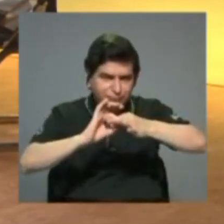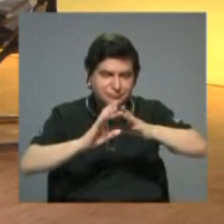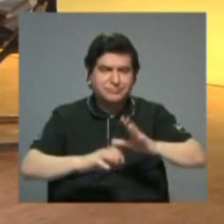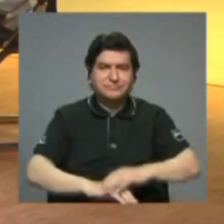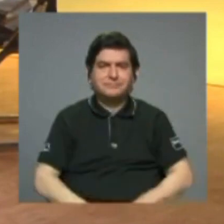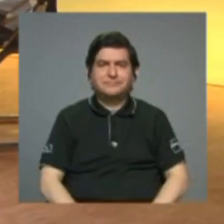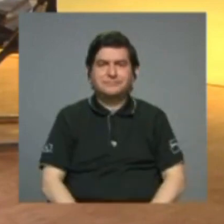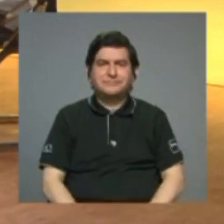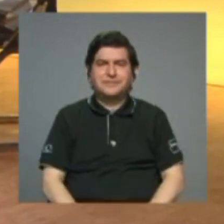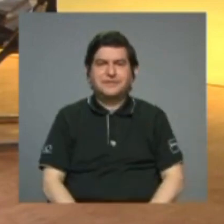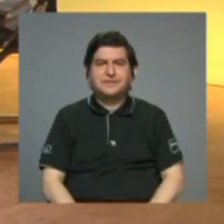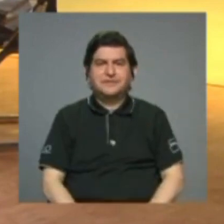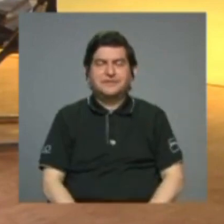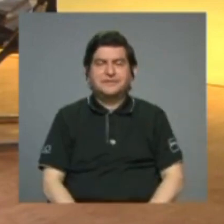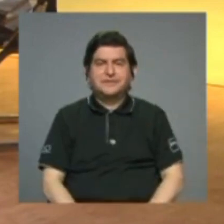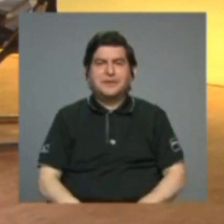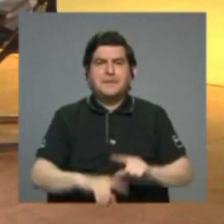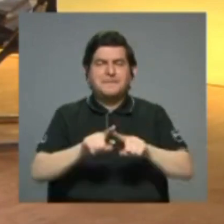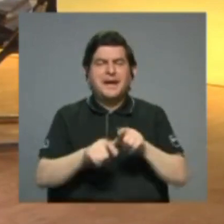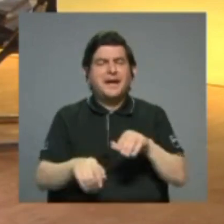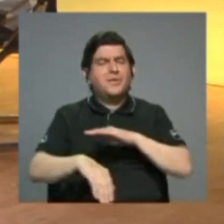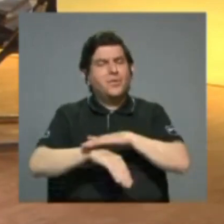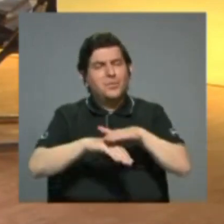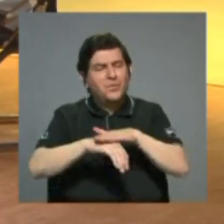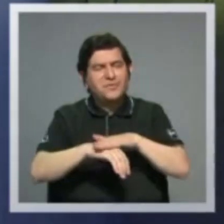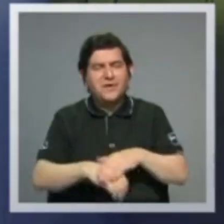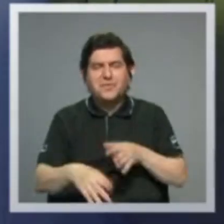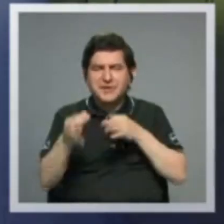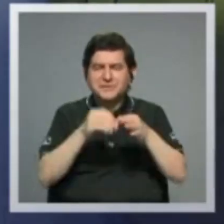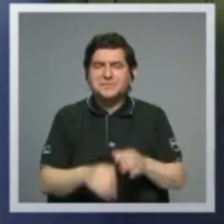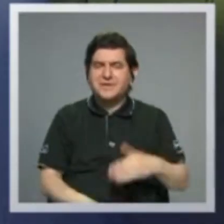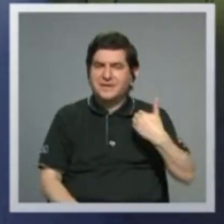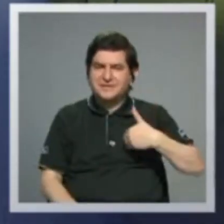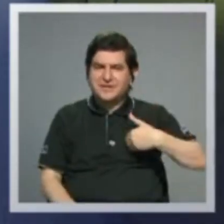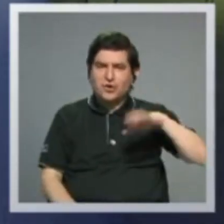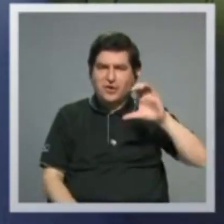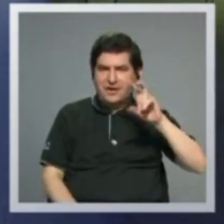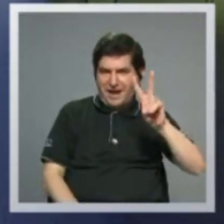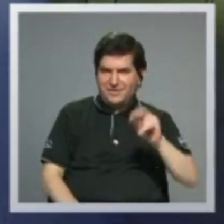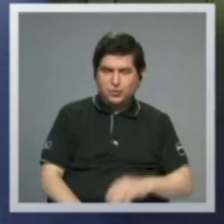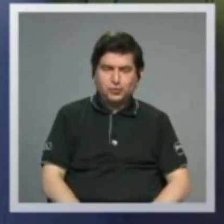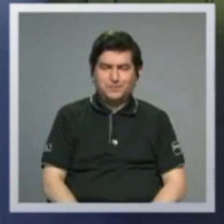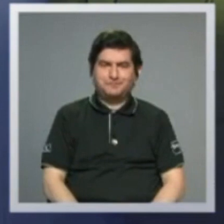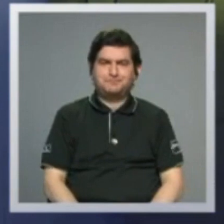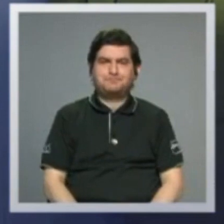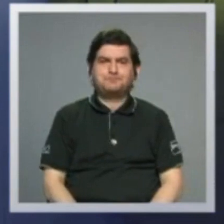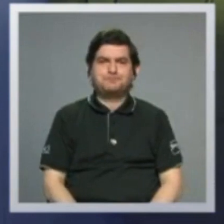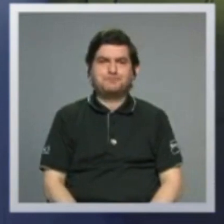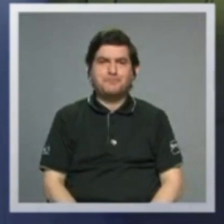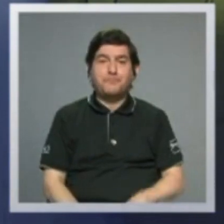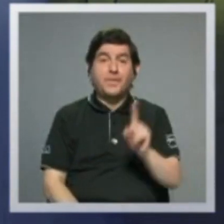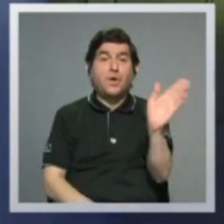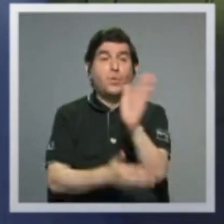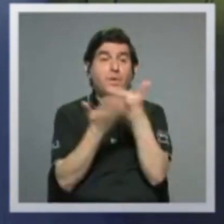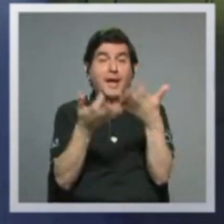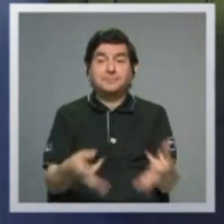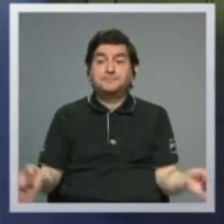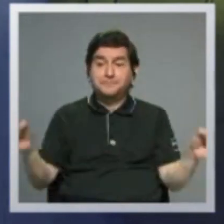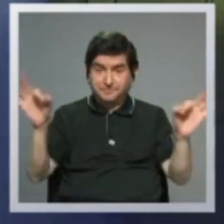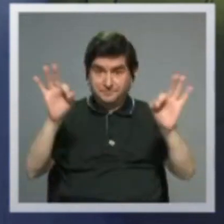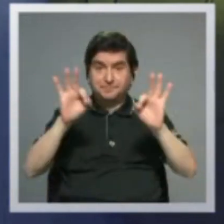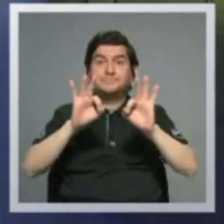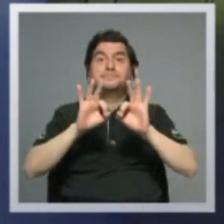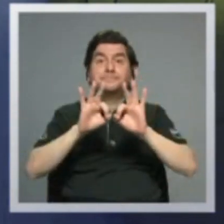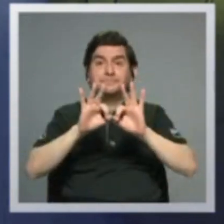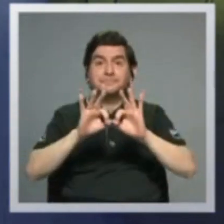pero cuéntenos por favor, don Carlos. Sí, una de las partes importantes